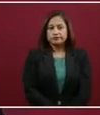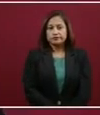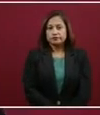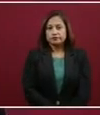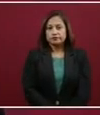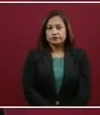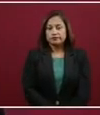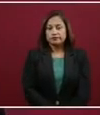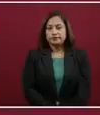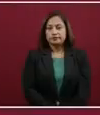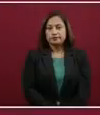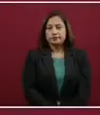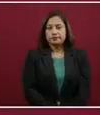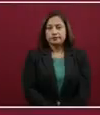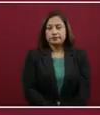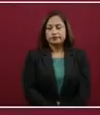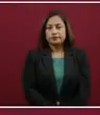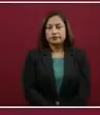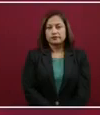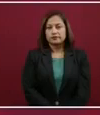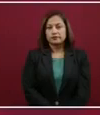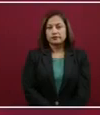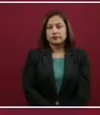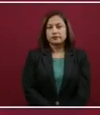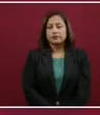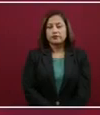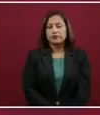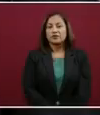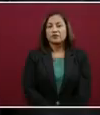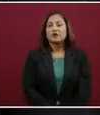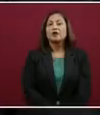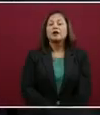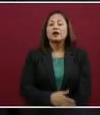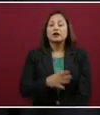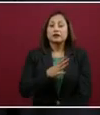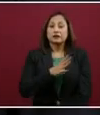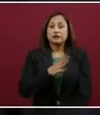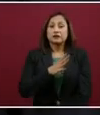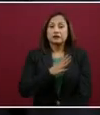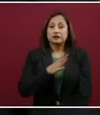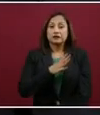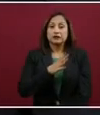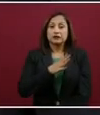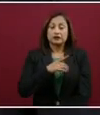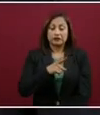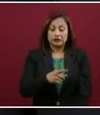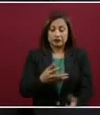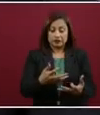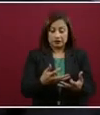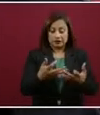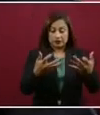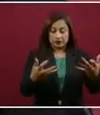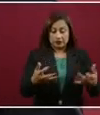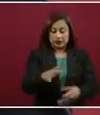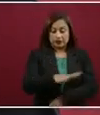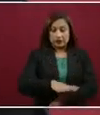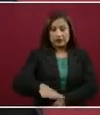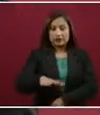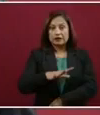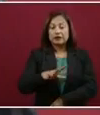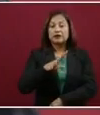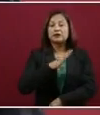Se cuenta con los terrenos donde estaba la fábrica de